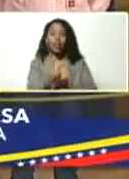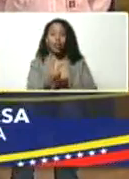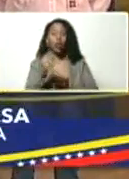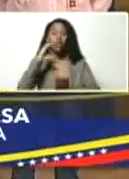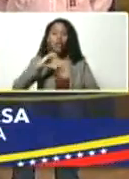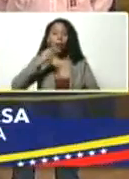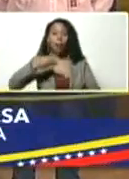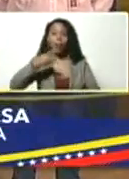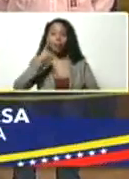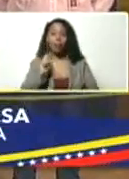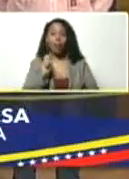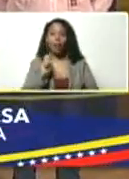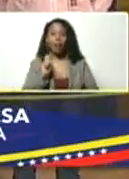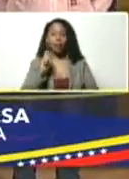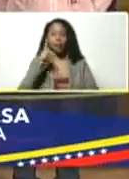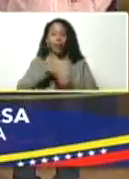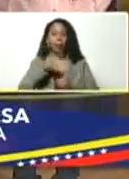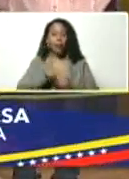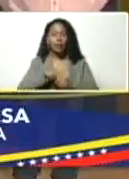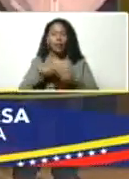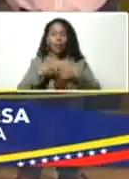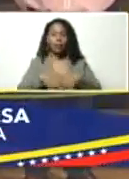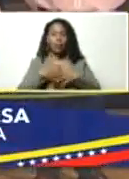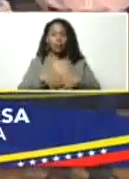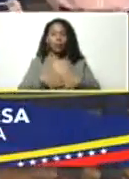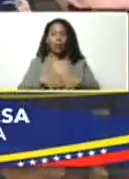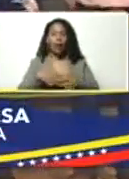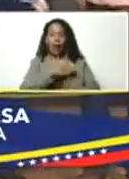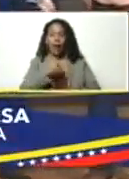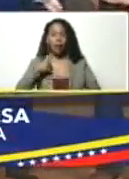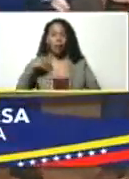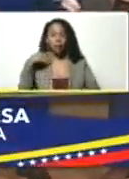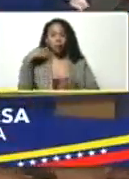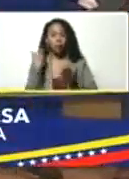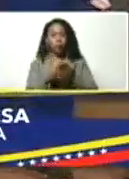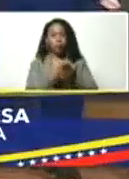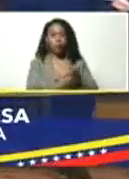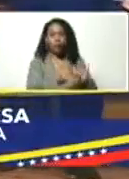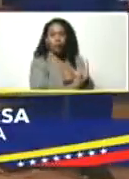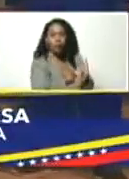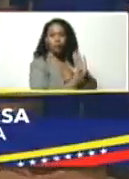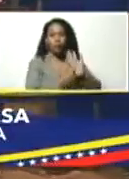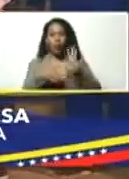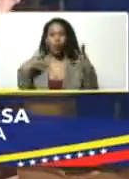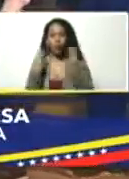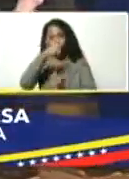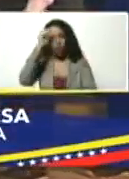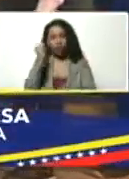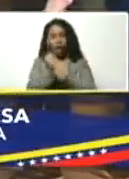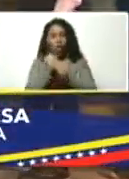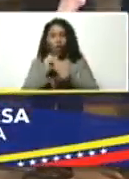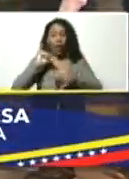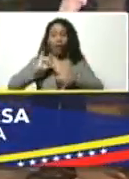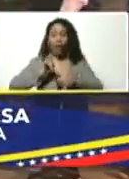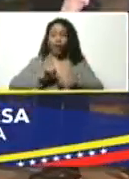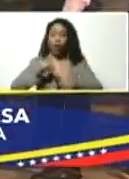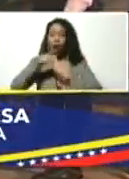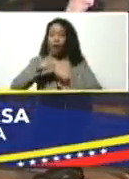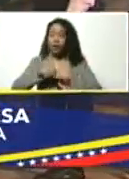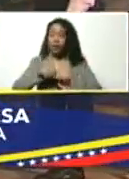CPT de Pequivén. Queremos mostrarle a usted, presidente, junto con nuestros trabajadores, trabajadoras, ingenieros, aquí está